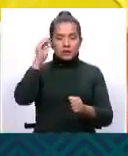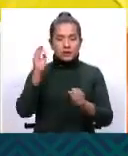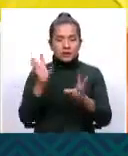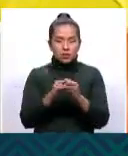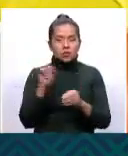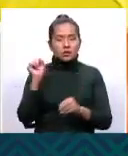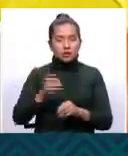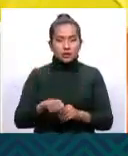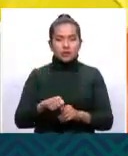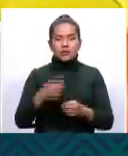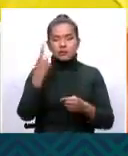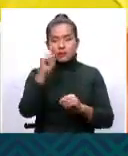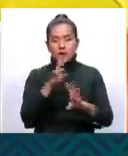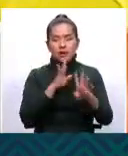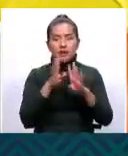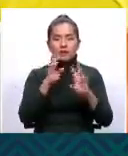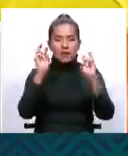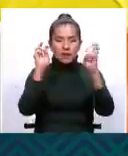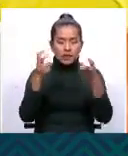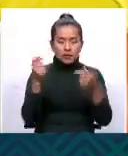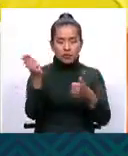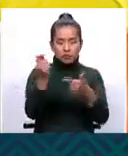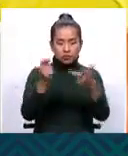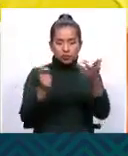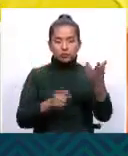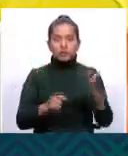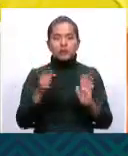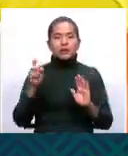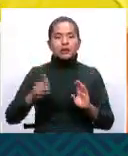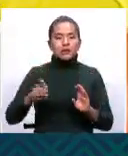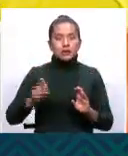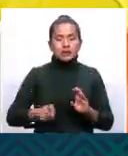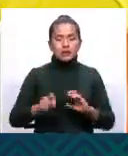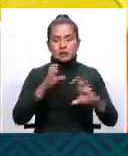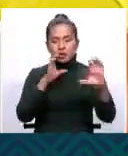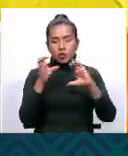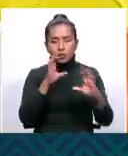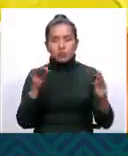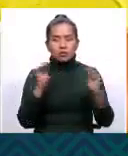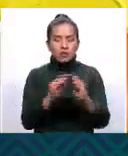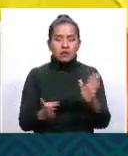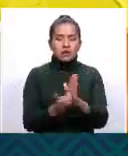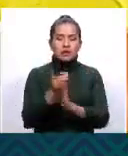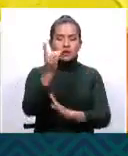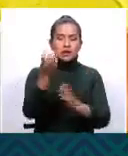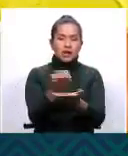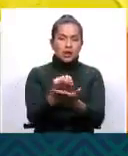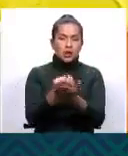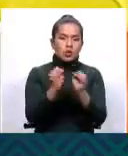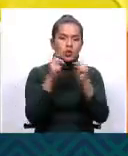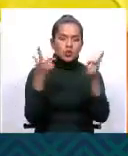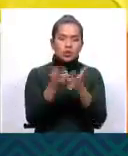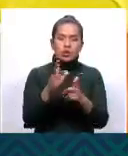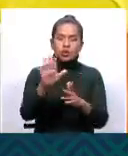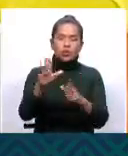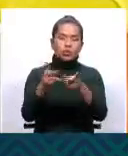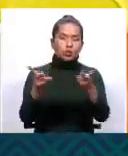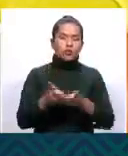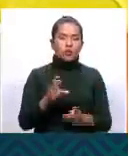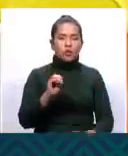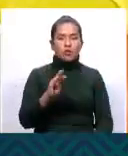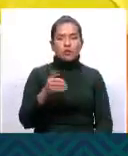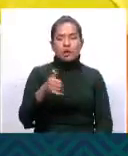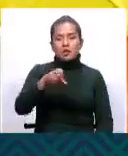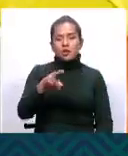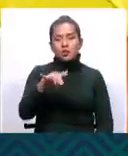Arce para tratar temas que hacen al desarrollo económico y social de la provincia